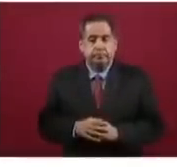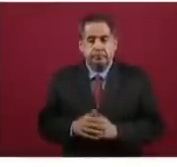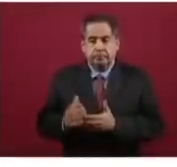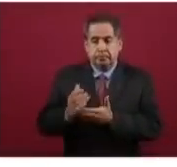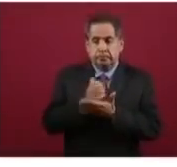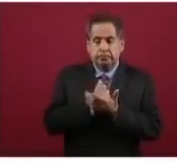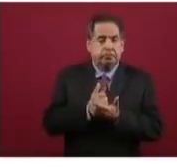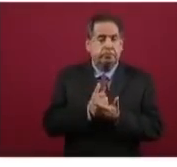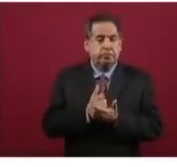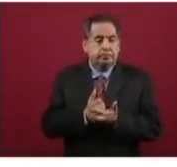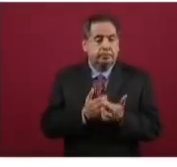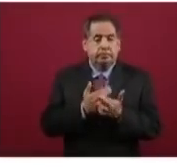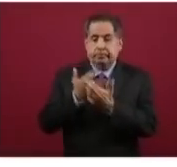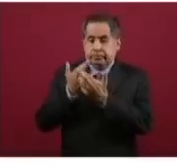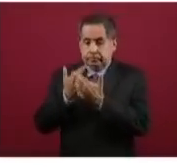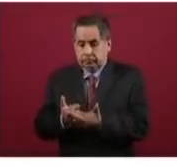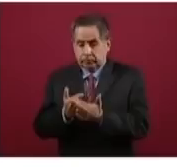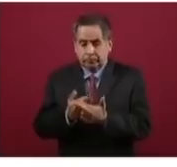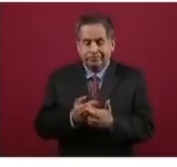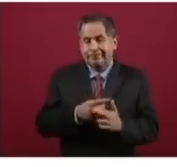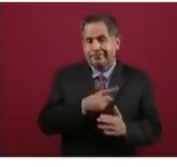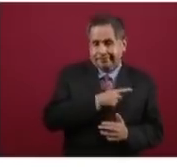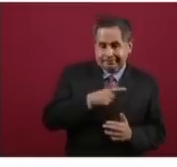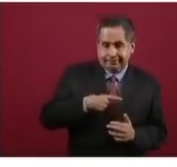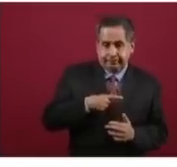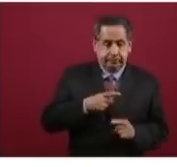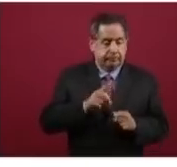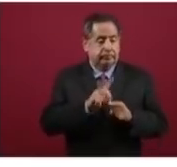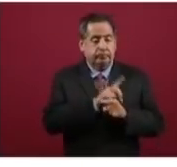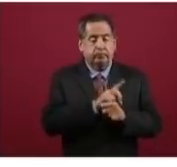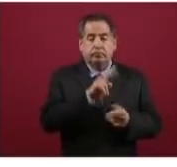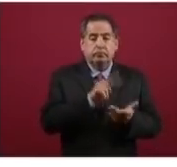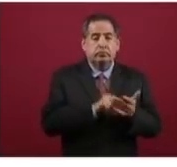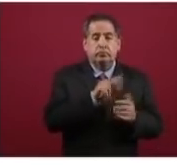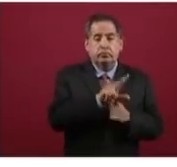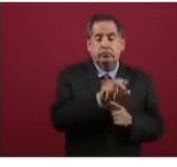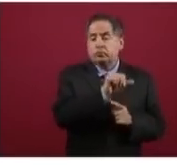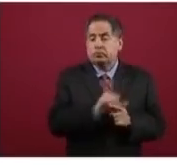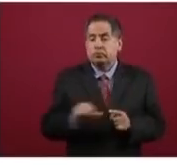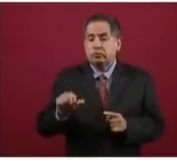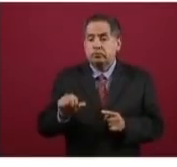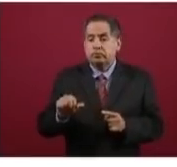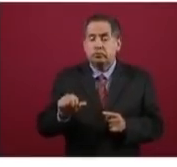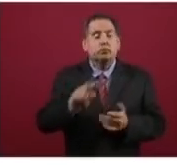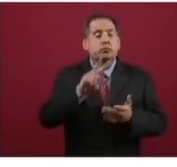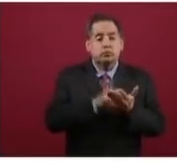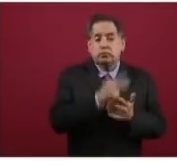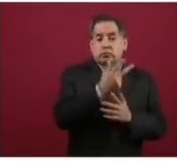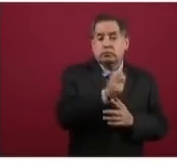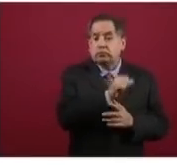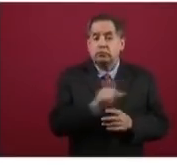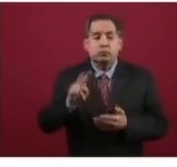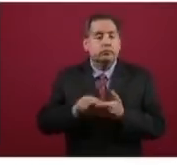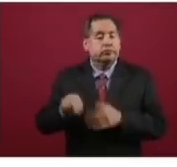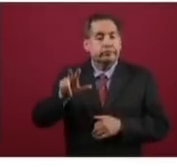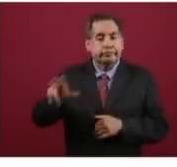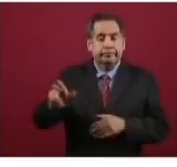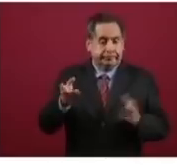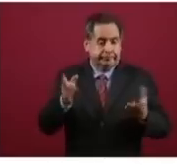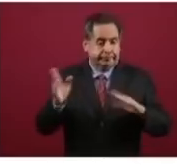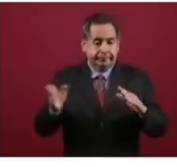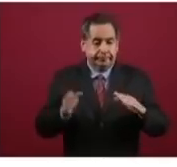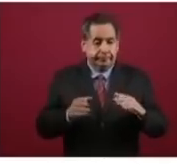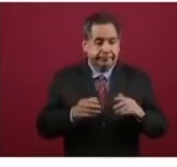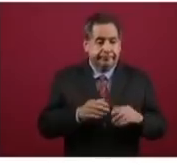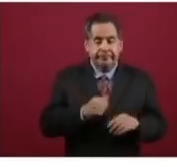primarios que han sido aprobados desde el 2018 hasta el 2002 desde el 2008 el 2018 y los que nosotros